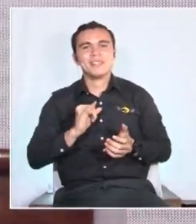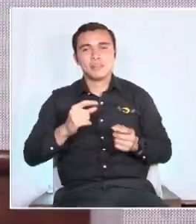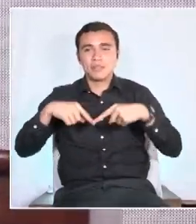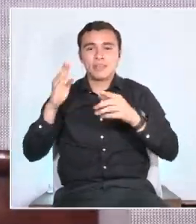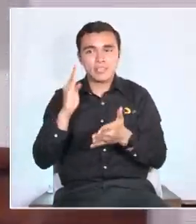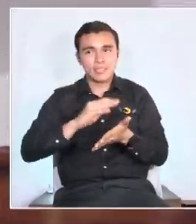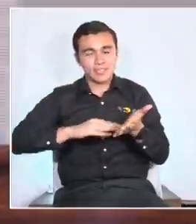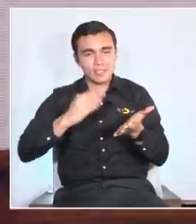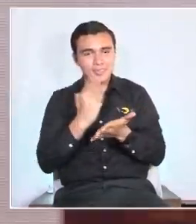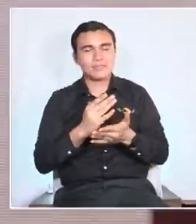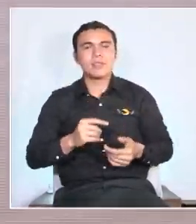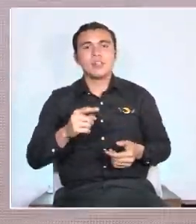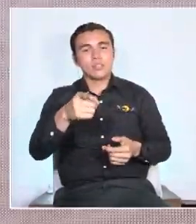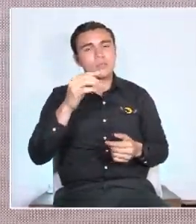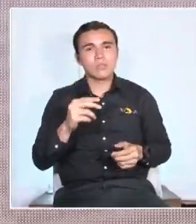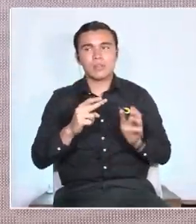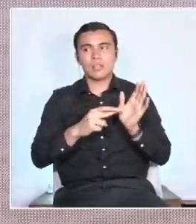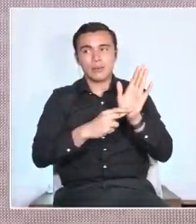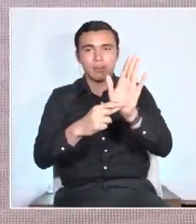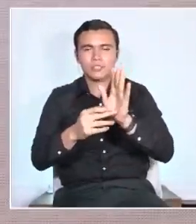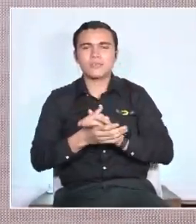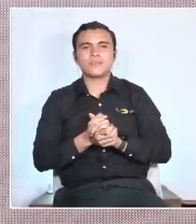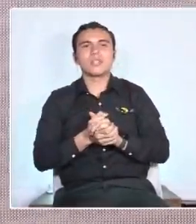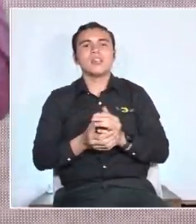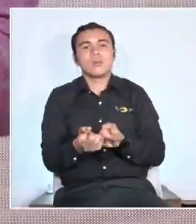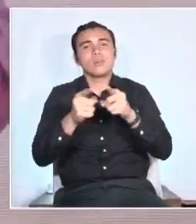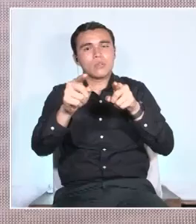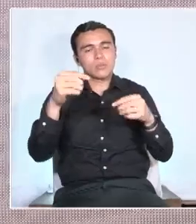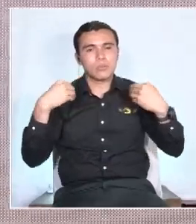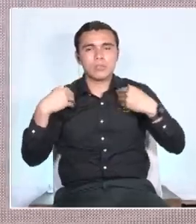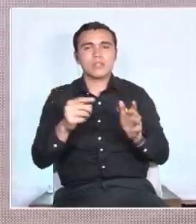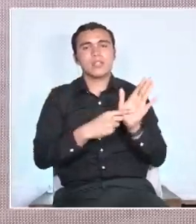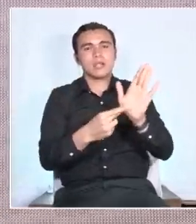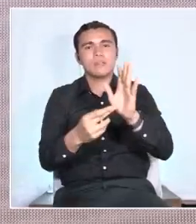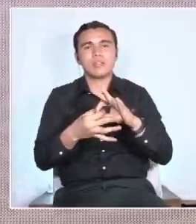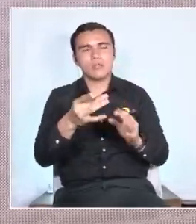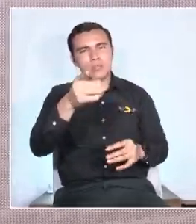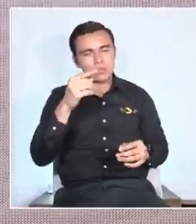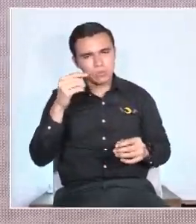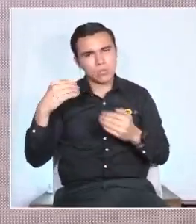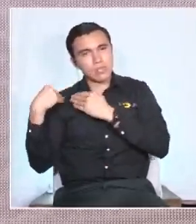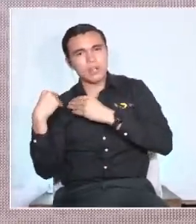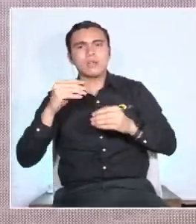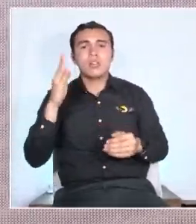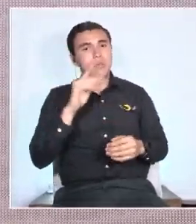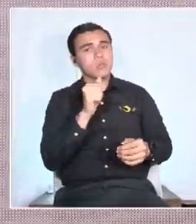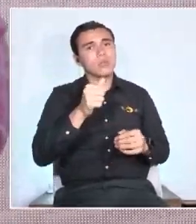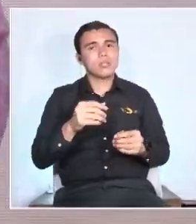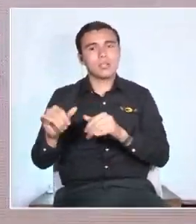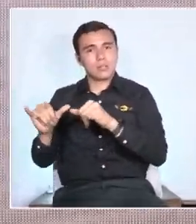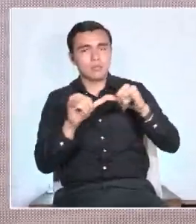Ya voy terminando. Cuando usted tiene la revelación. Cuando usted tiene la revelación de lo que usted carga, usted nunca será el mismo.